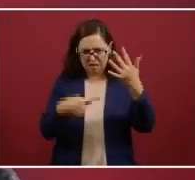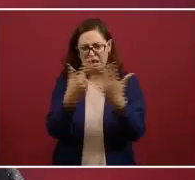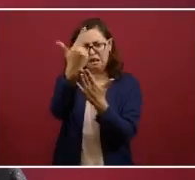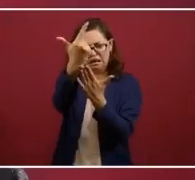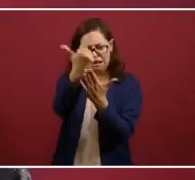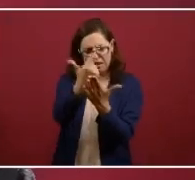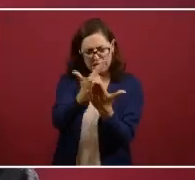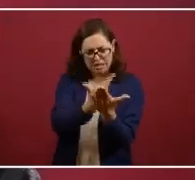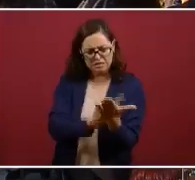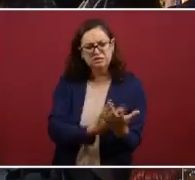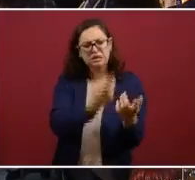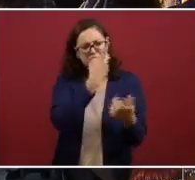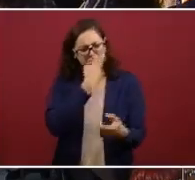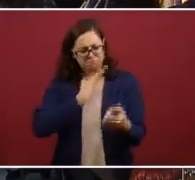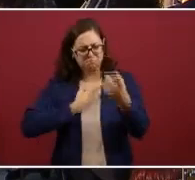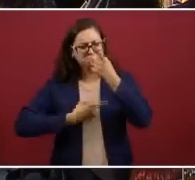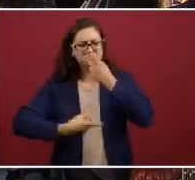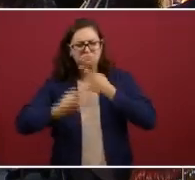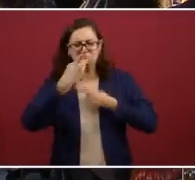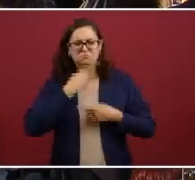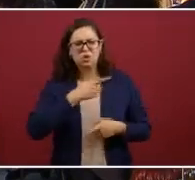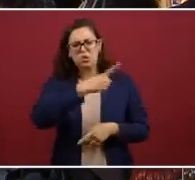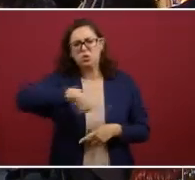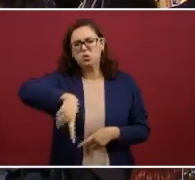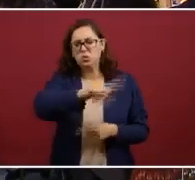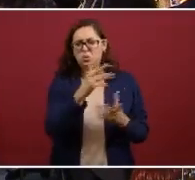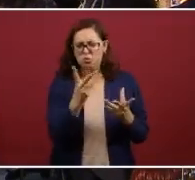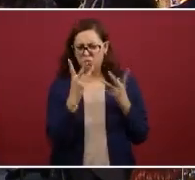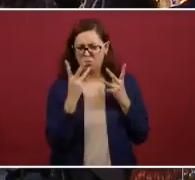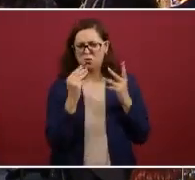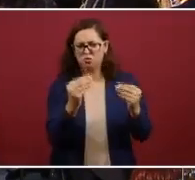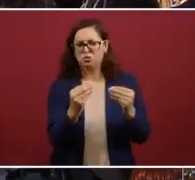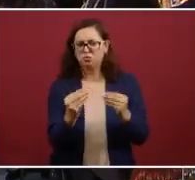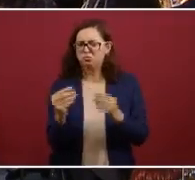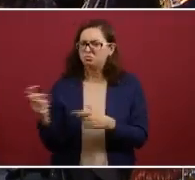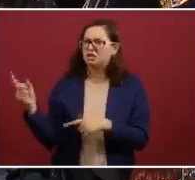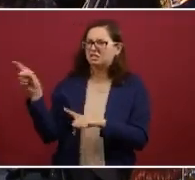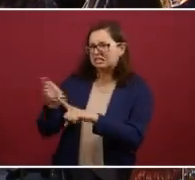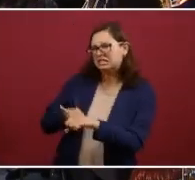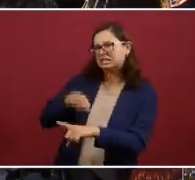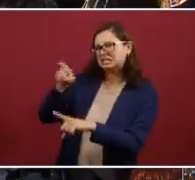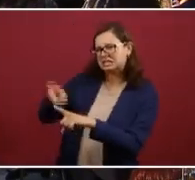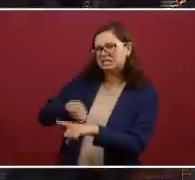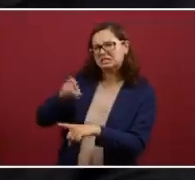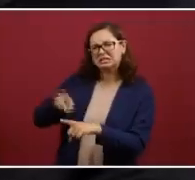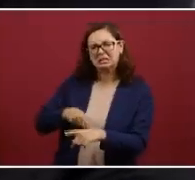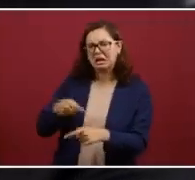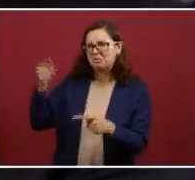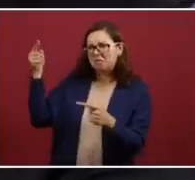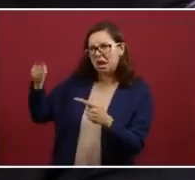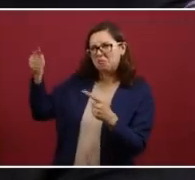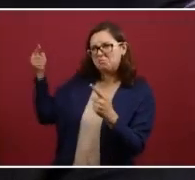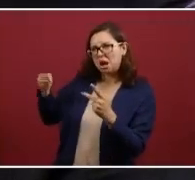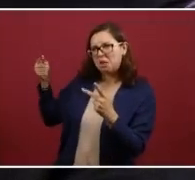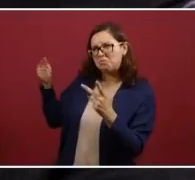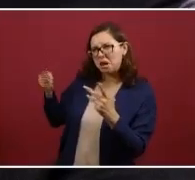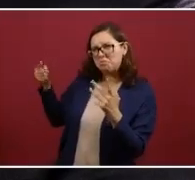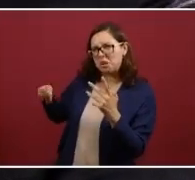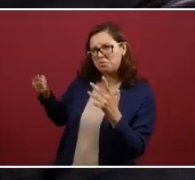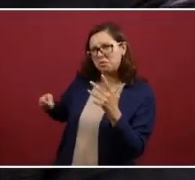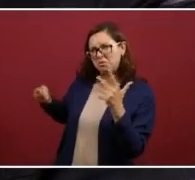ellos se ocupen de señalarlo como lo hacen